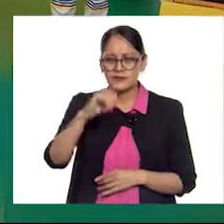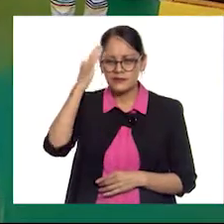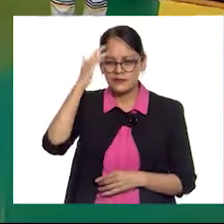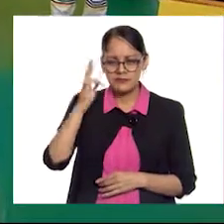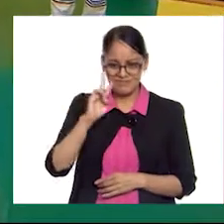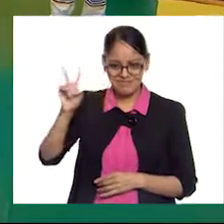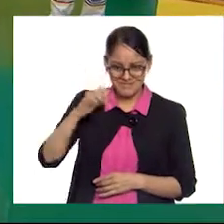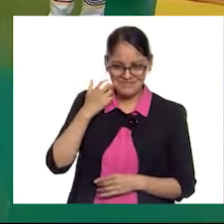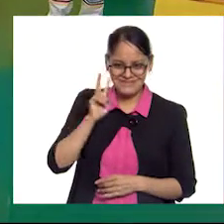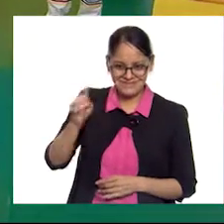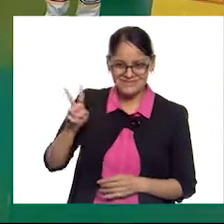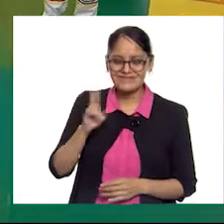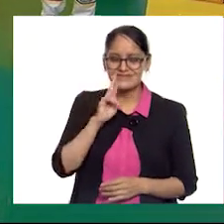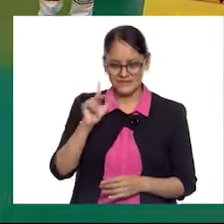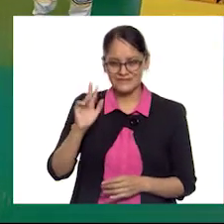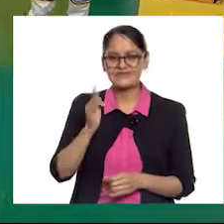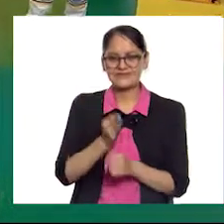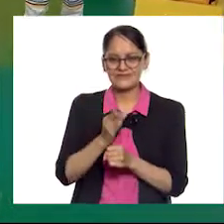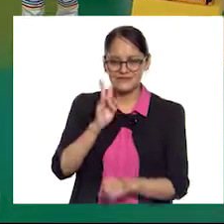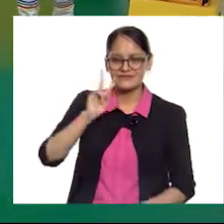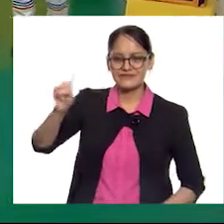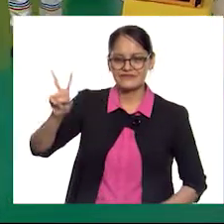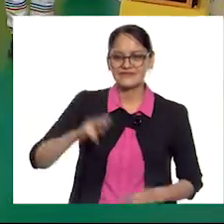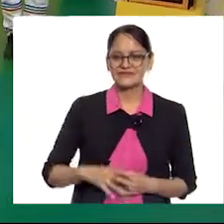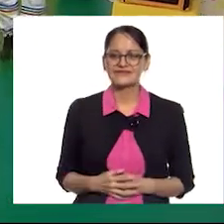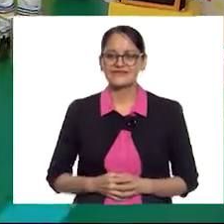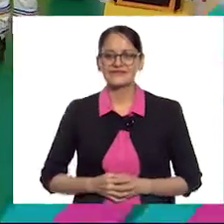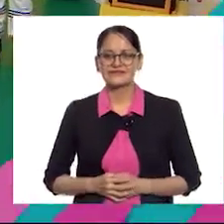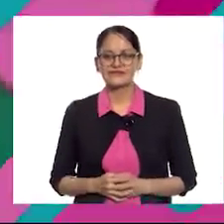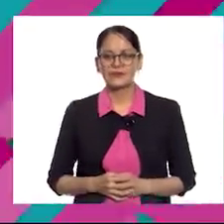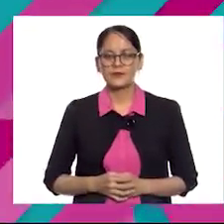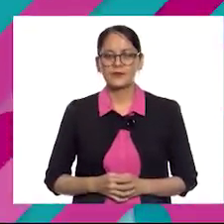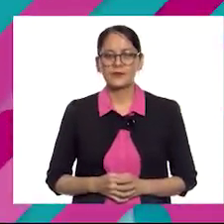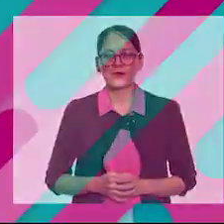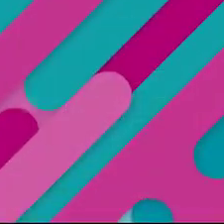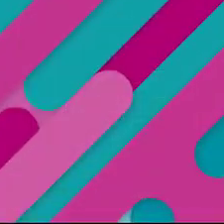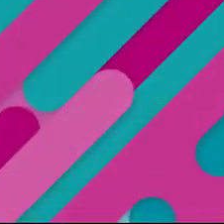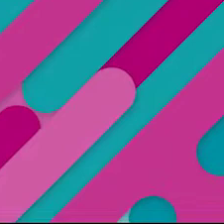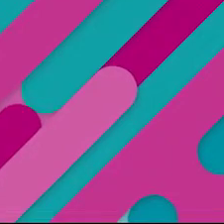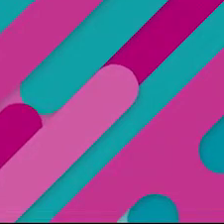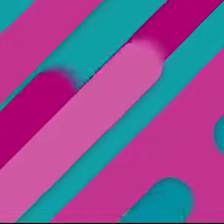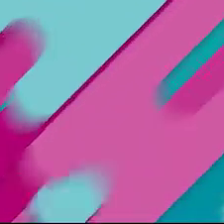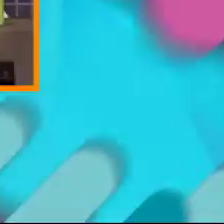descubrimos? A ver, pues vamos a descubrirlo. Vamos Veamos a ver este performance. El siguiente performance.